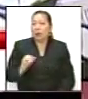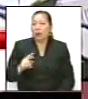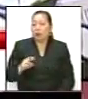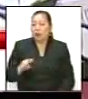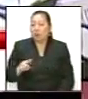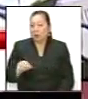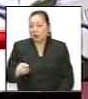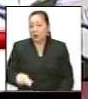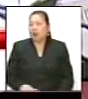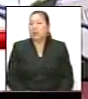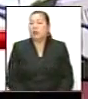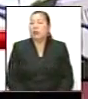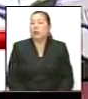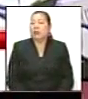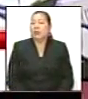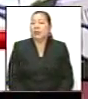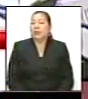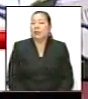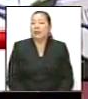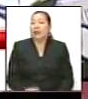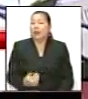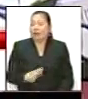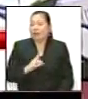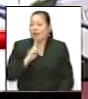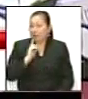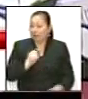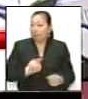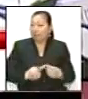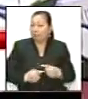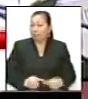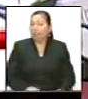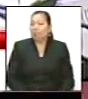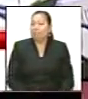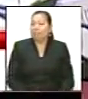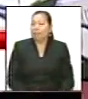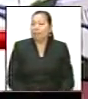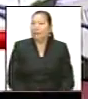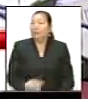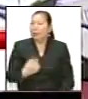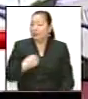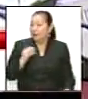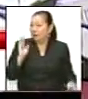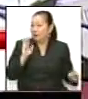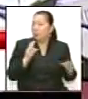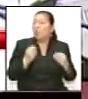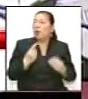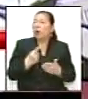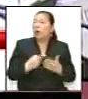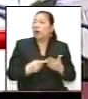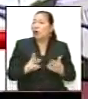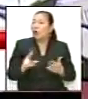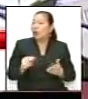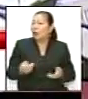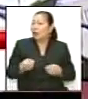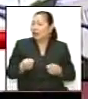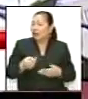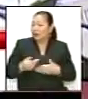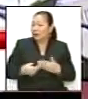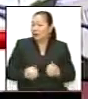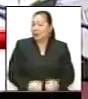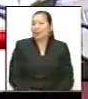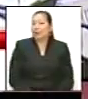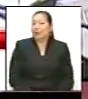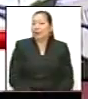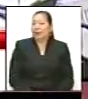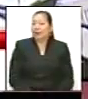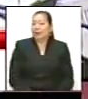Juan. Entonces, ya está la transferencia realizada. Y mi preocupación es, ¿por qué no exigimos que se avance con